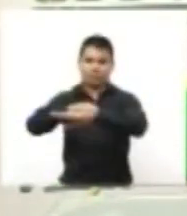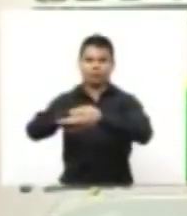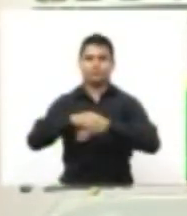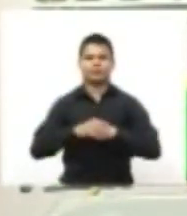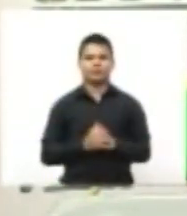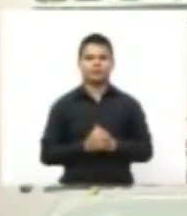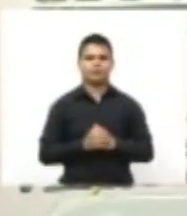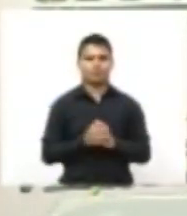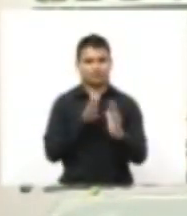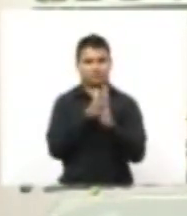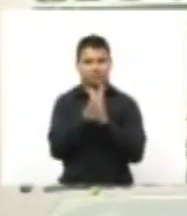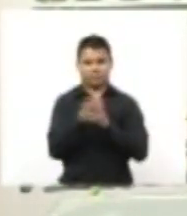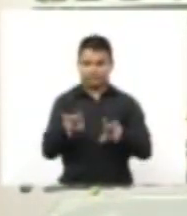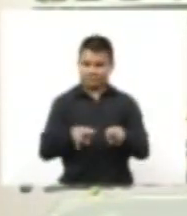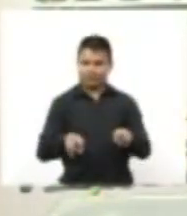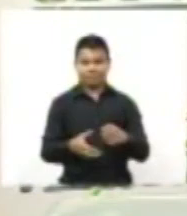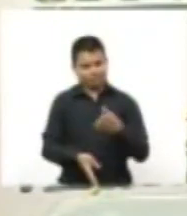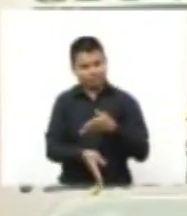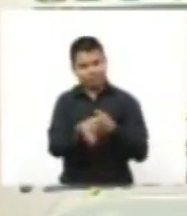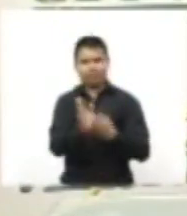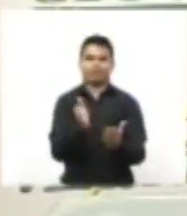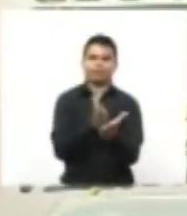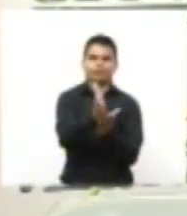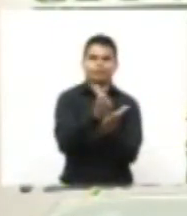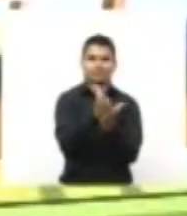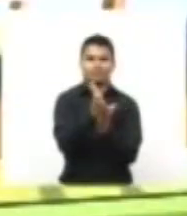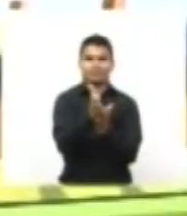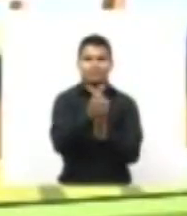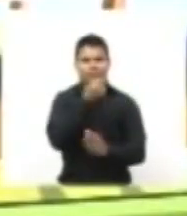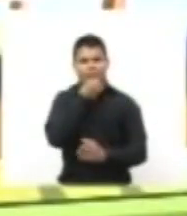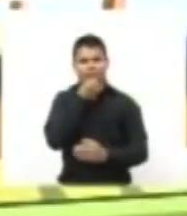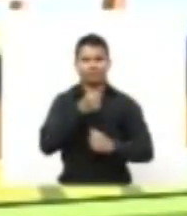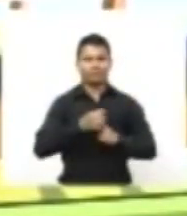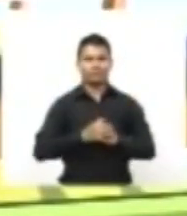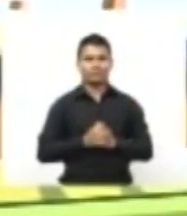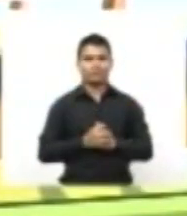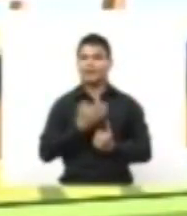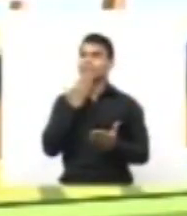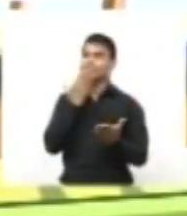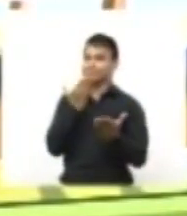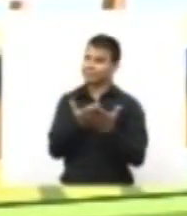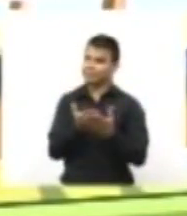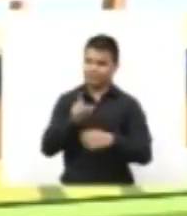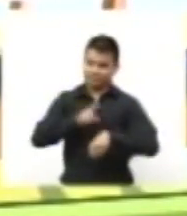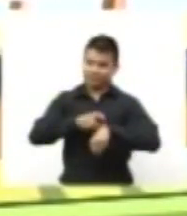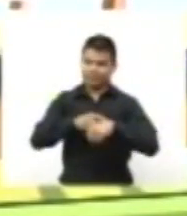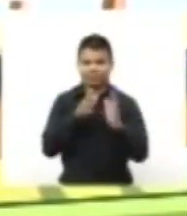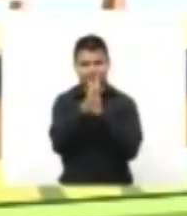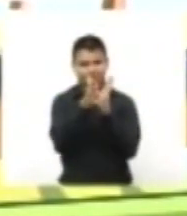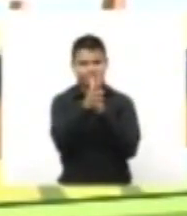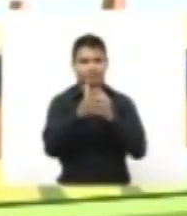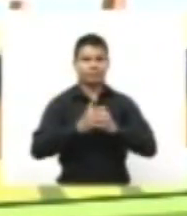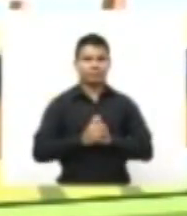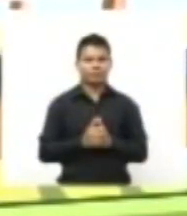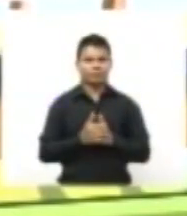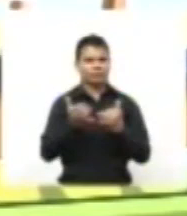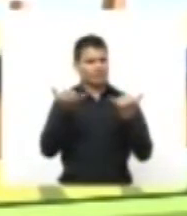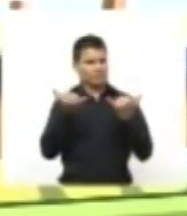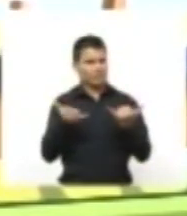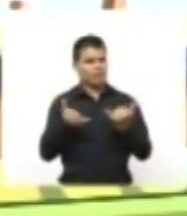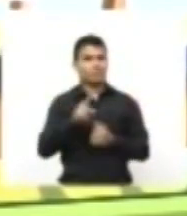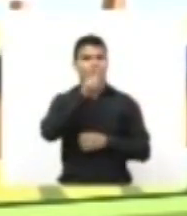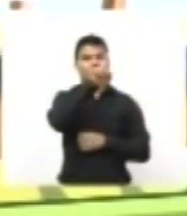Información desde la sala de redacción, sigan ustedes con más noticias. Gracias Jason por la actualidad de última hora desde la sala de redacción. Y